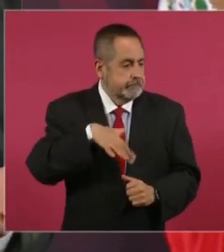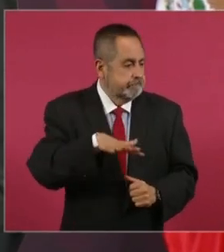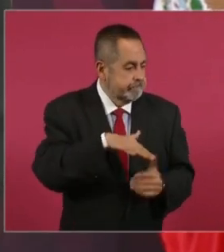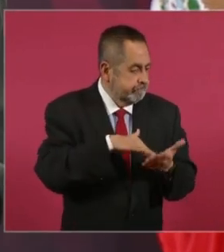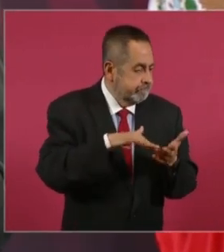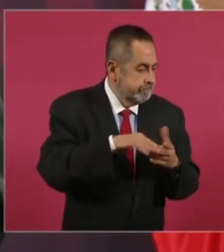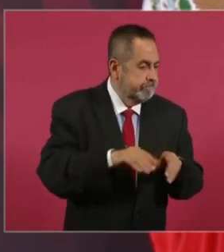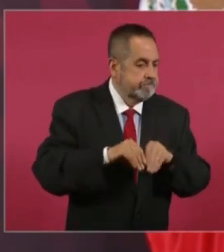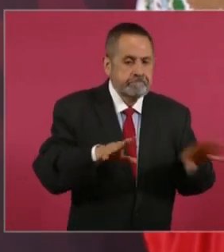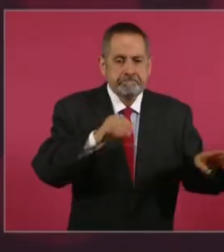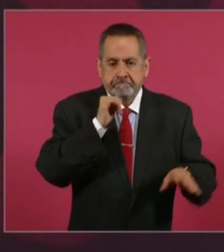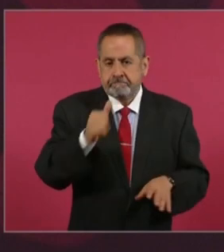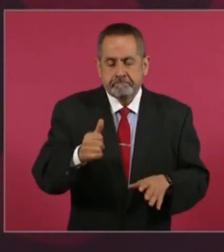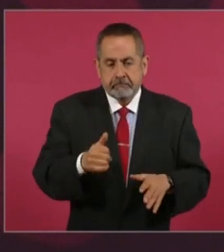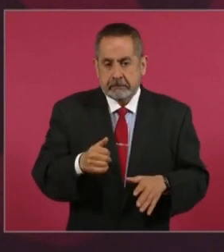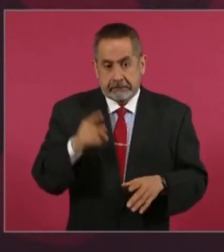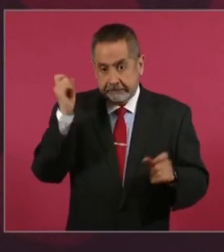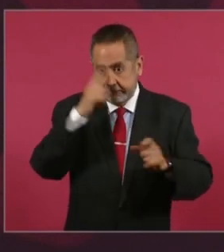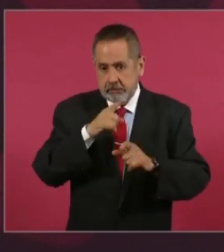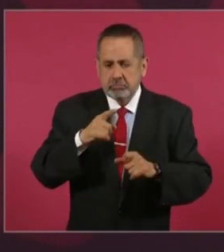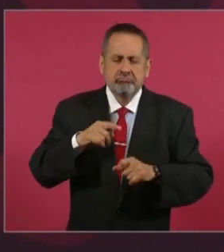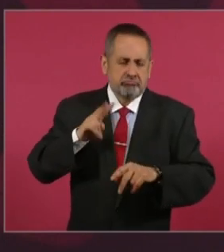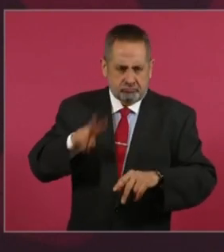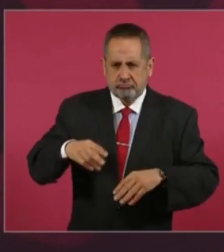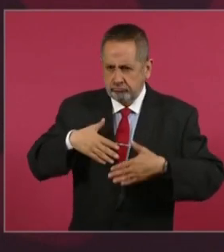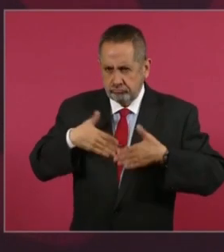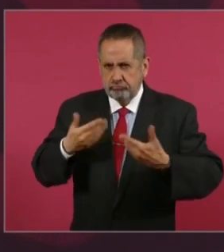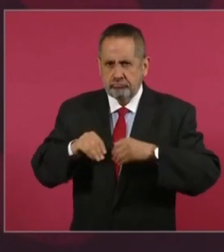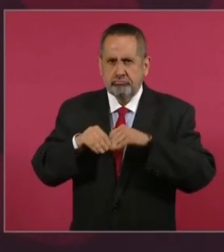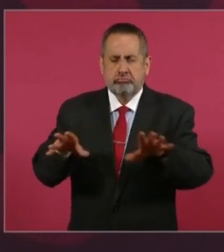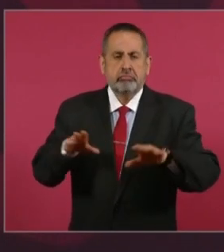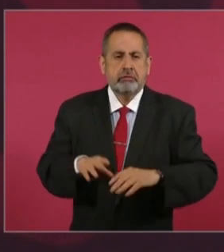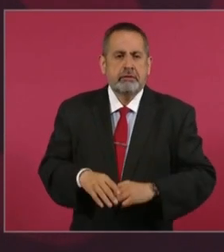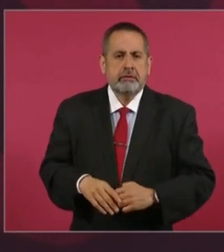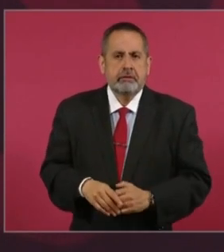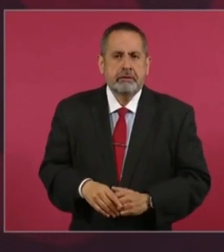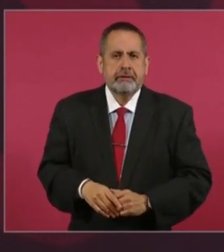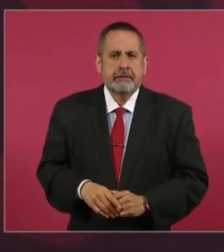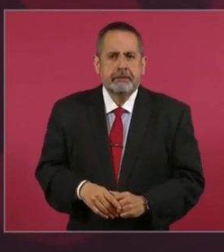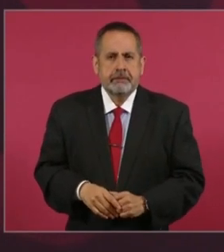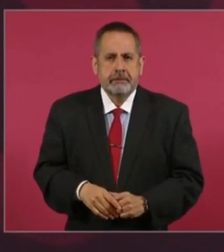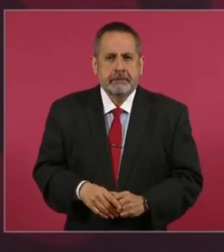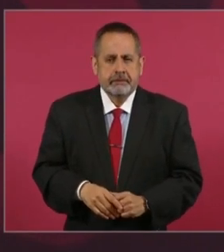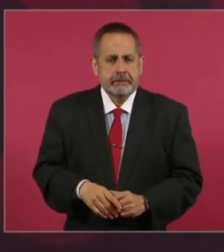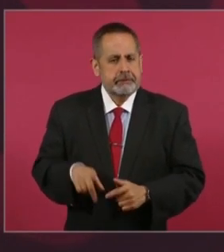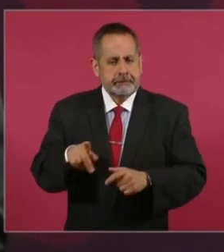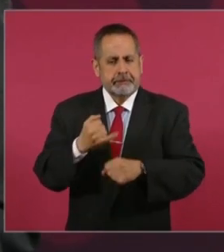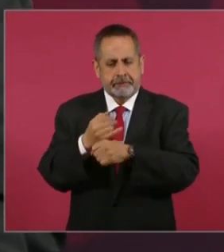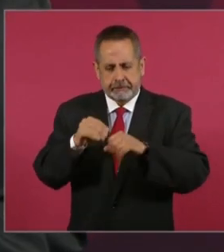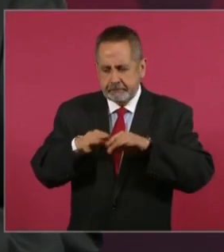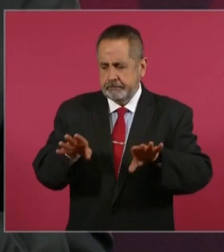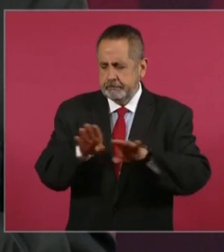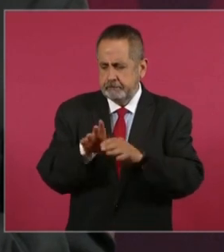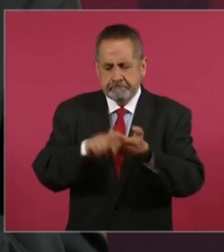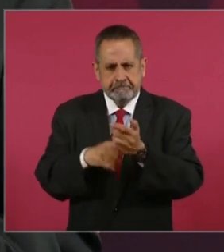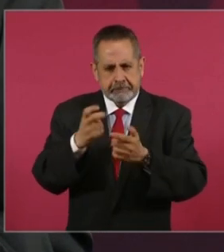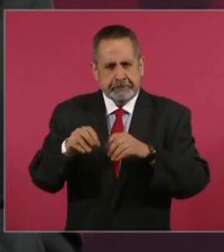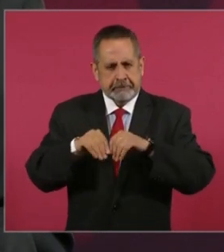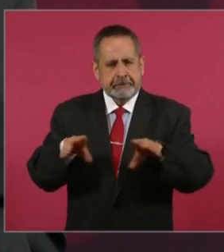va a ser muy difícil, que encuentren información sobre esto.